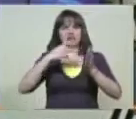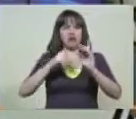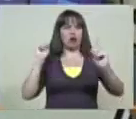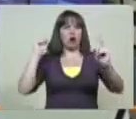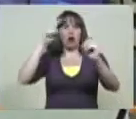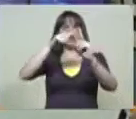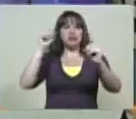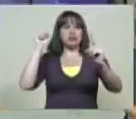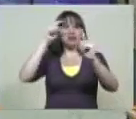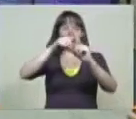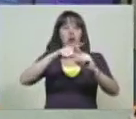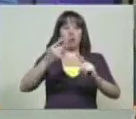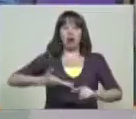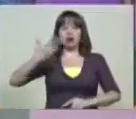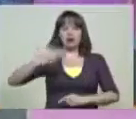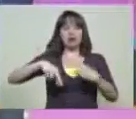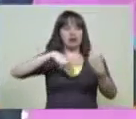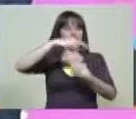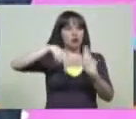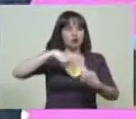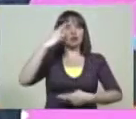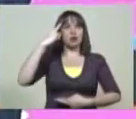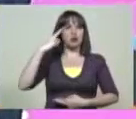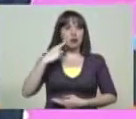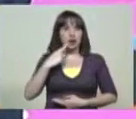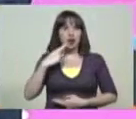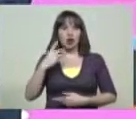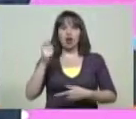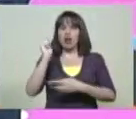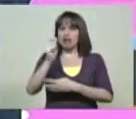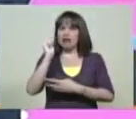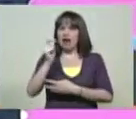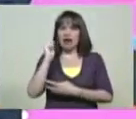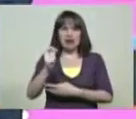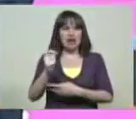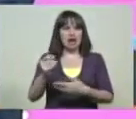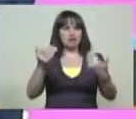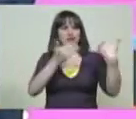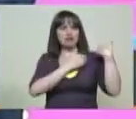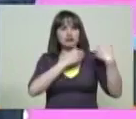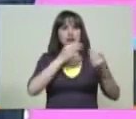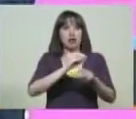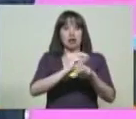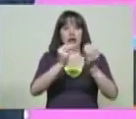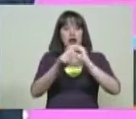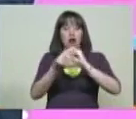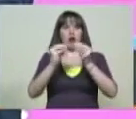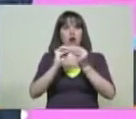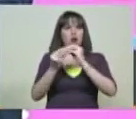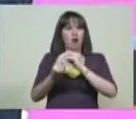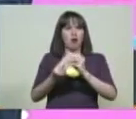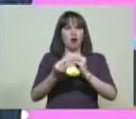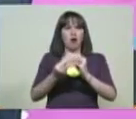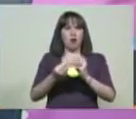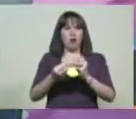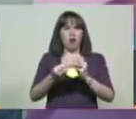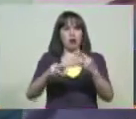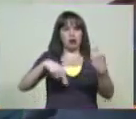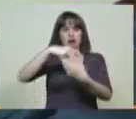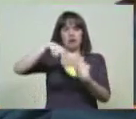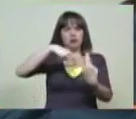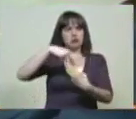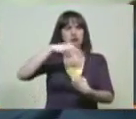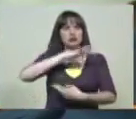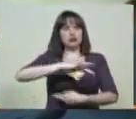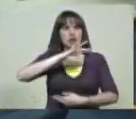estratégicos de la revolución bolivariana las tareas de la revolución bolivariana para la transición al socialismo el modelo de desarrollo